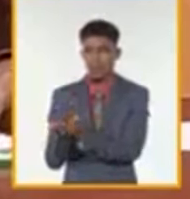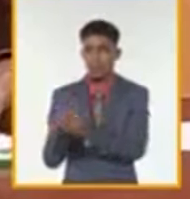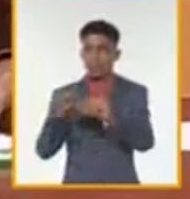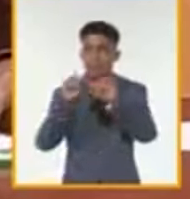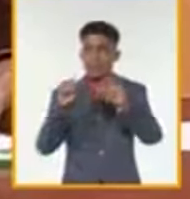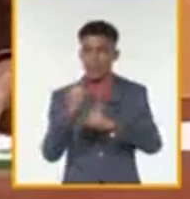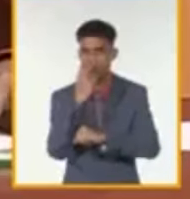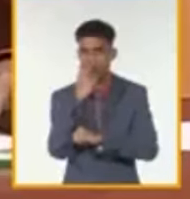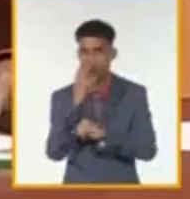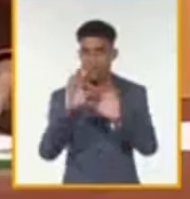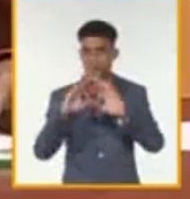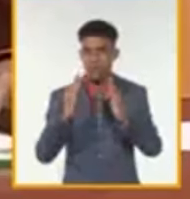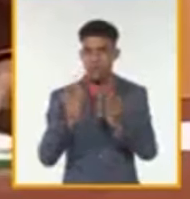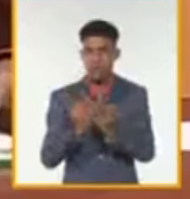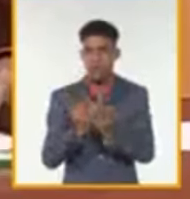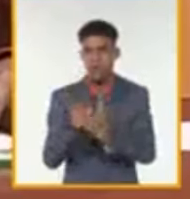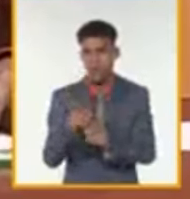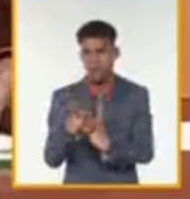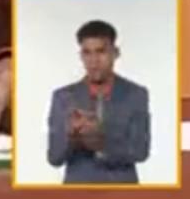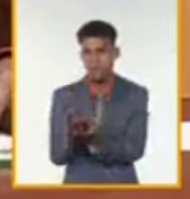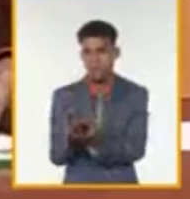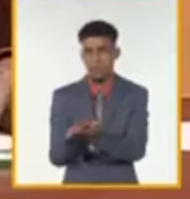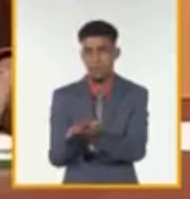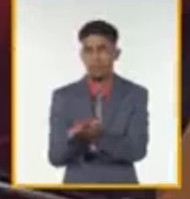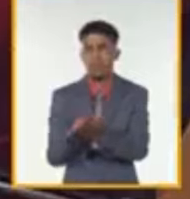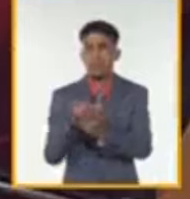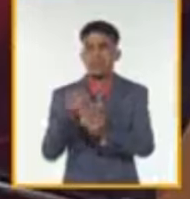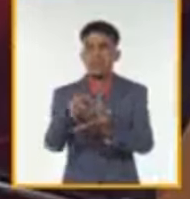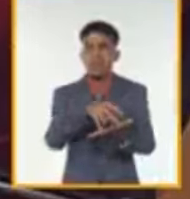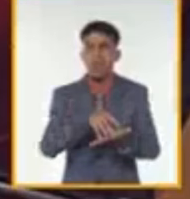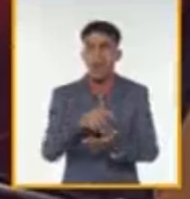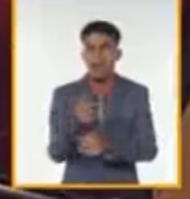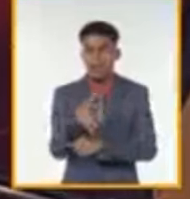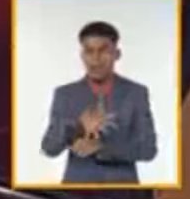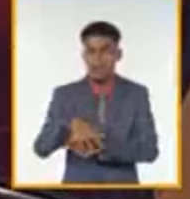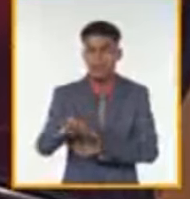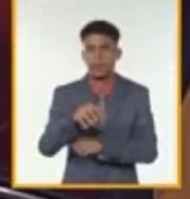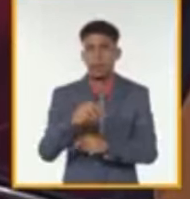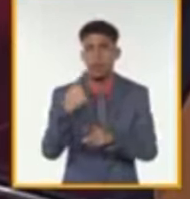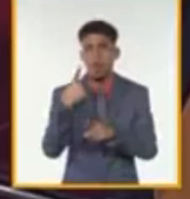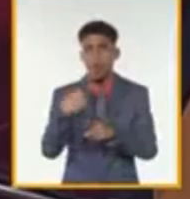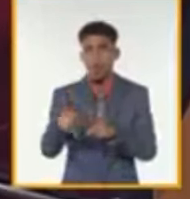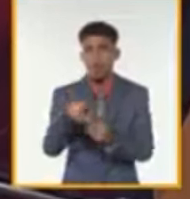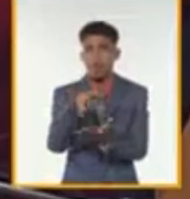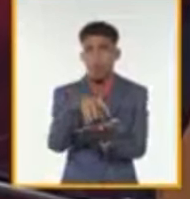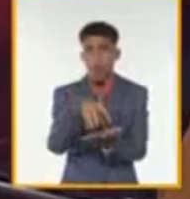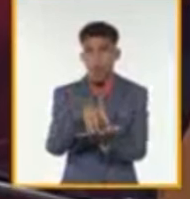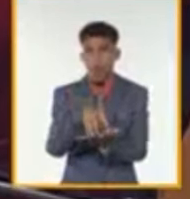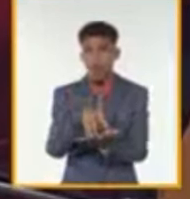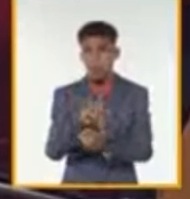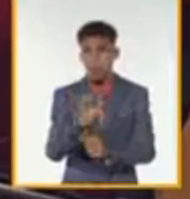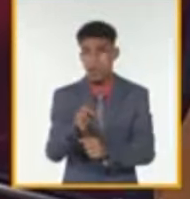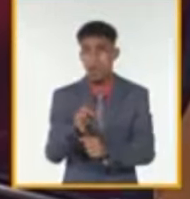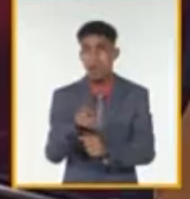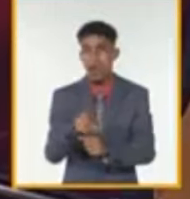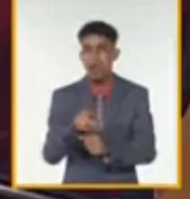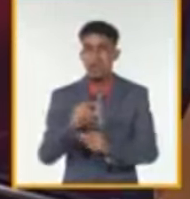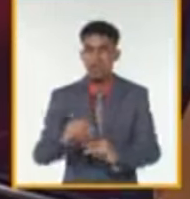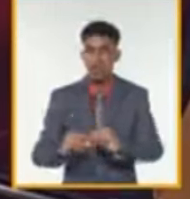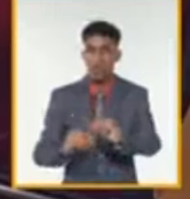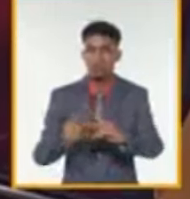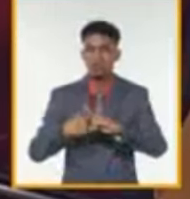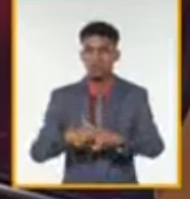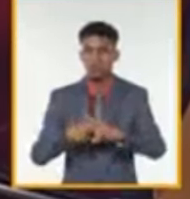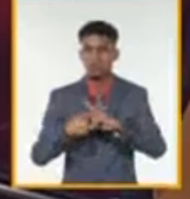nuevo el en saquen el consejo de saquen caracat Y tenemos otro nuevo en el en los sirios una comunidad que nosotros tenemos en transformación se